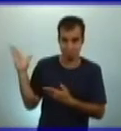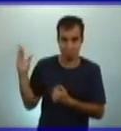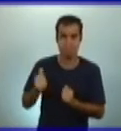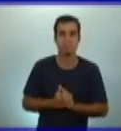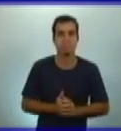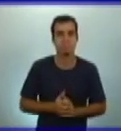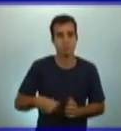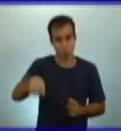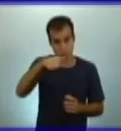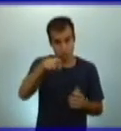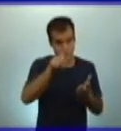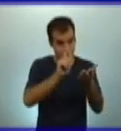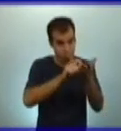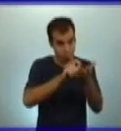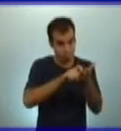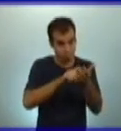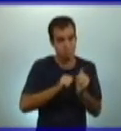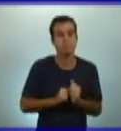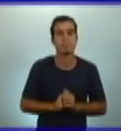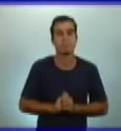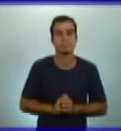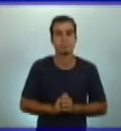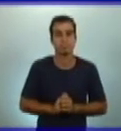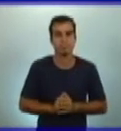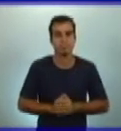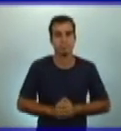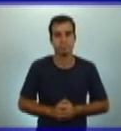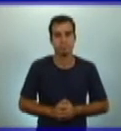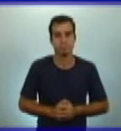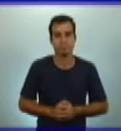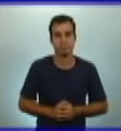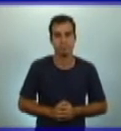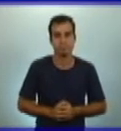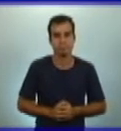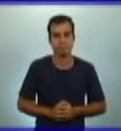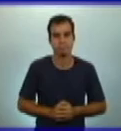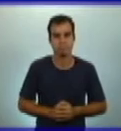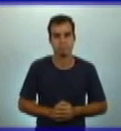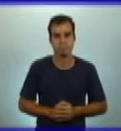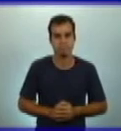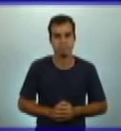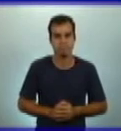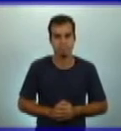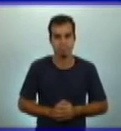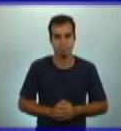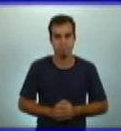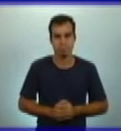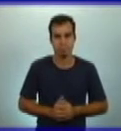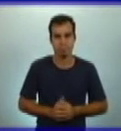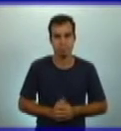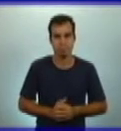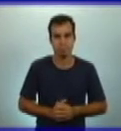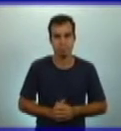escribirlo en el libro de texto, páginas de las 73